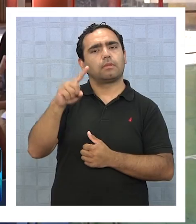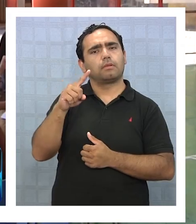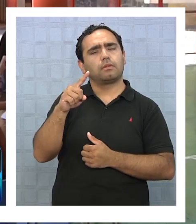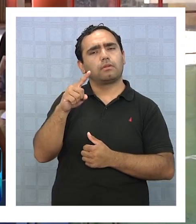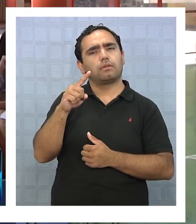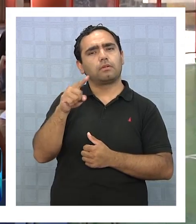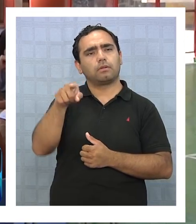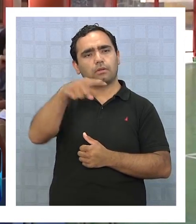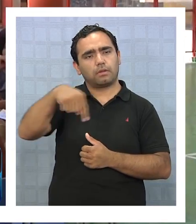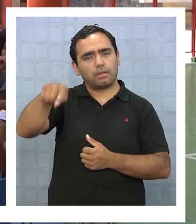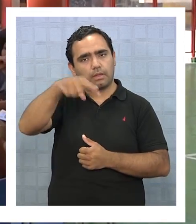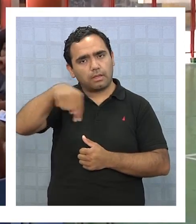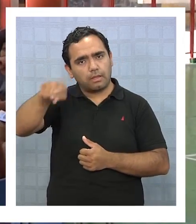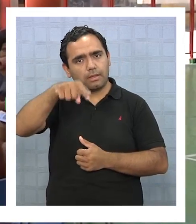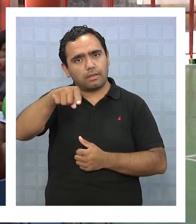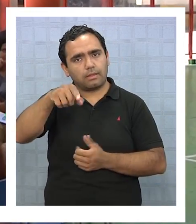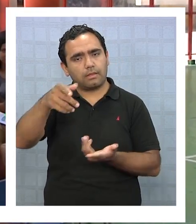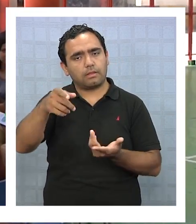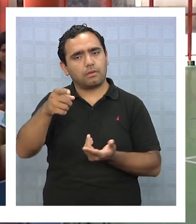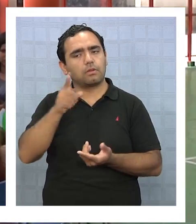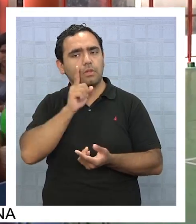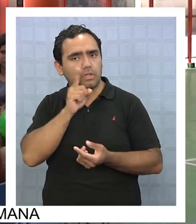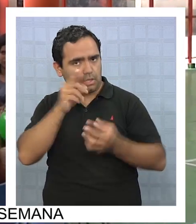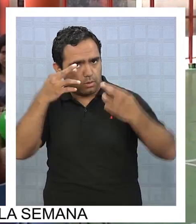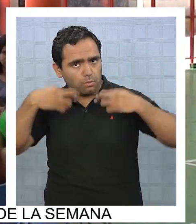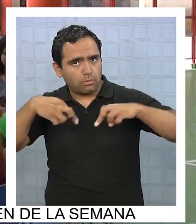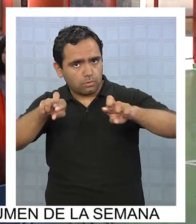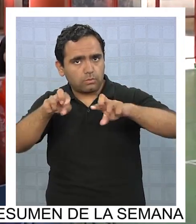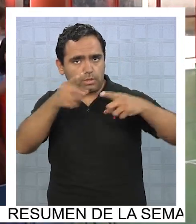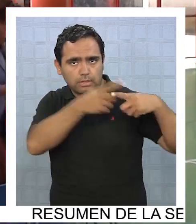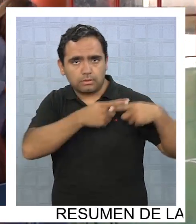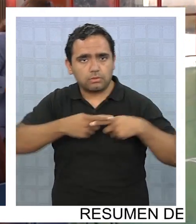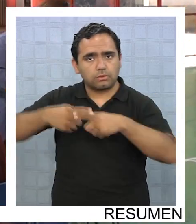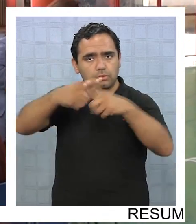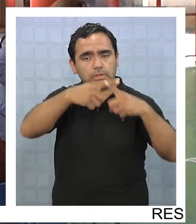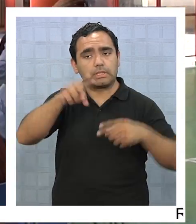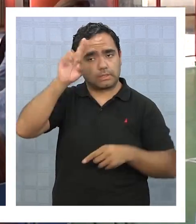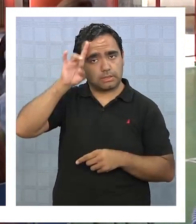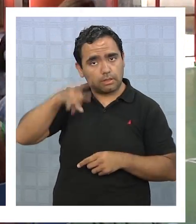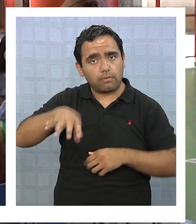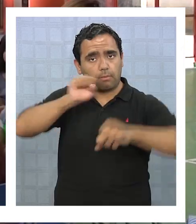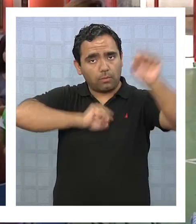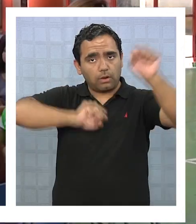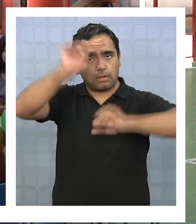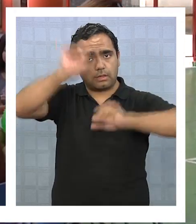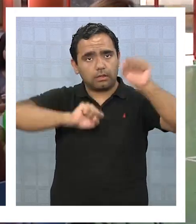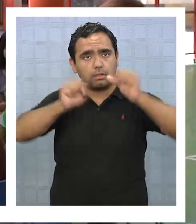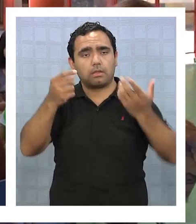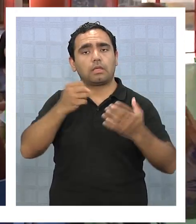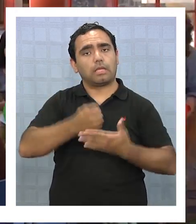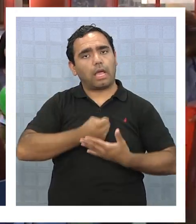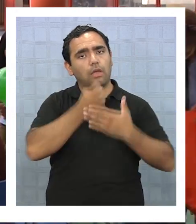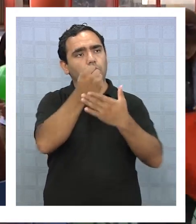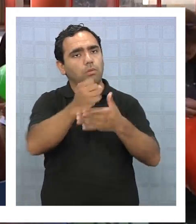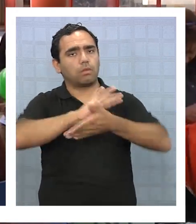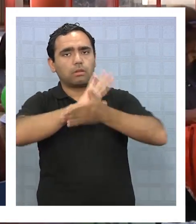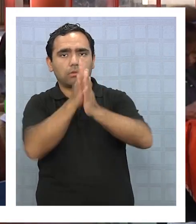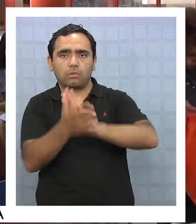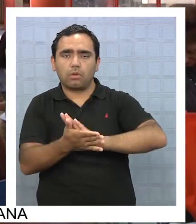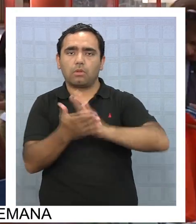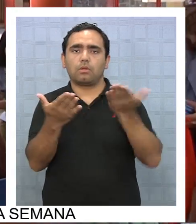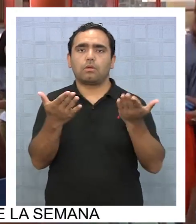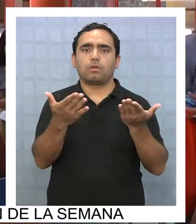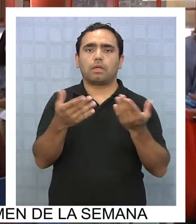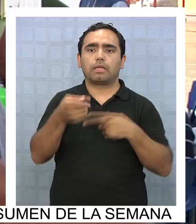como un consentimiento social o sepan sobre política también ayuda a los demás, a que están atrás de